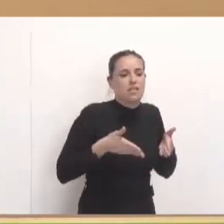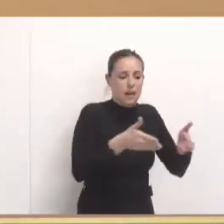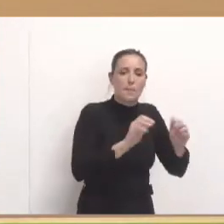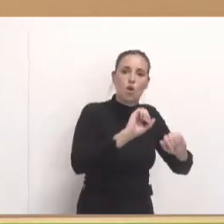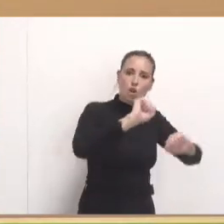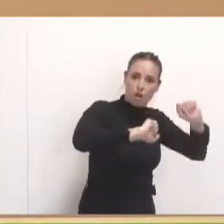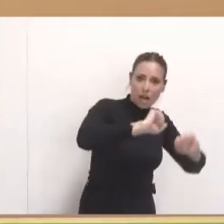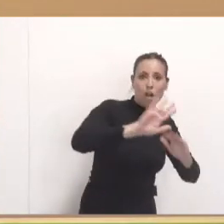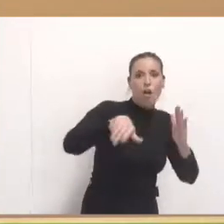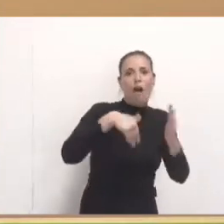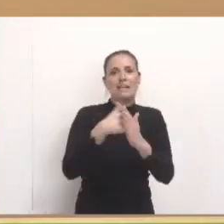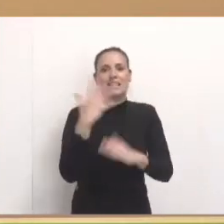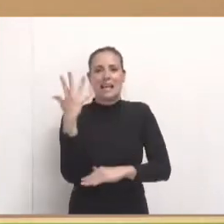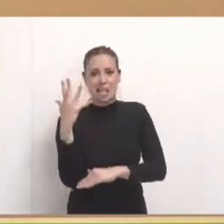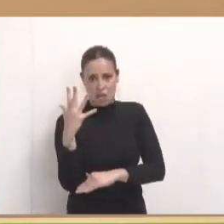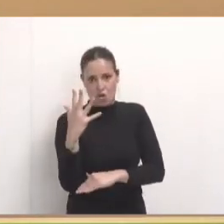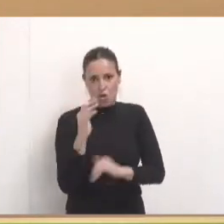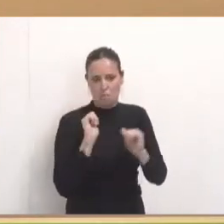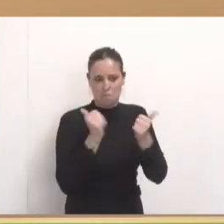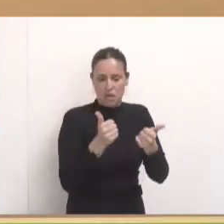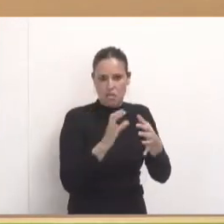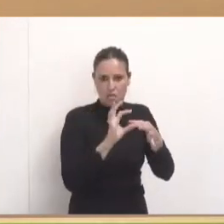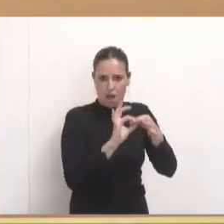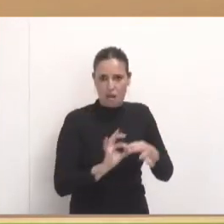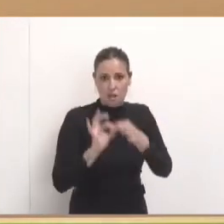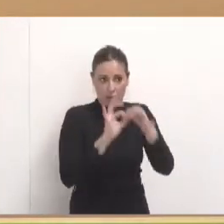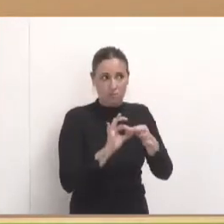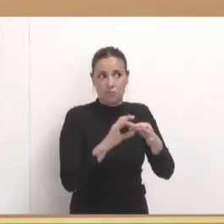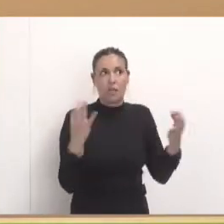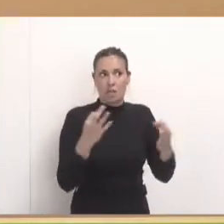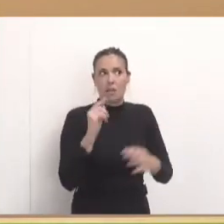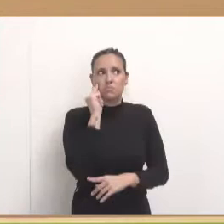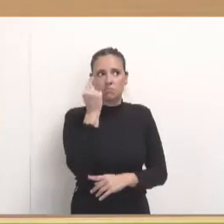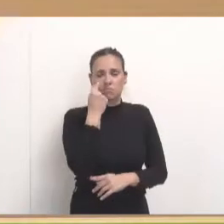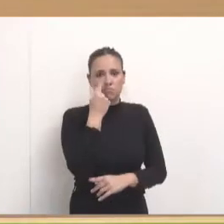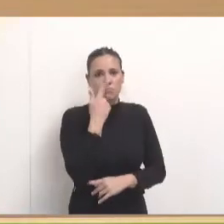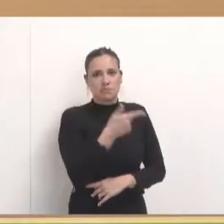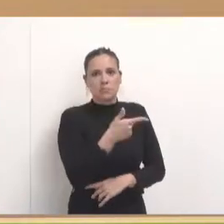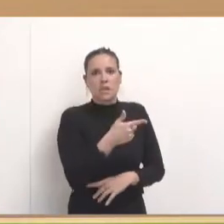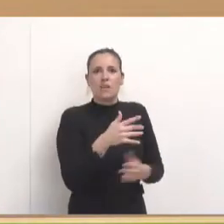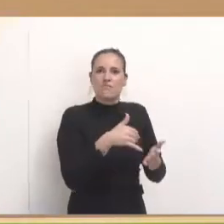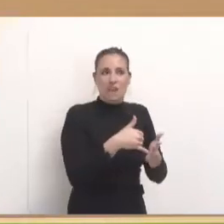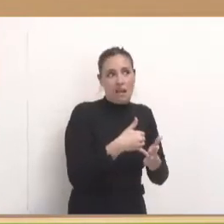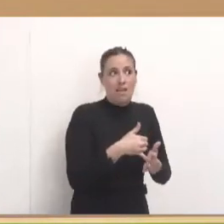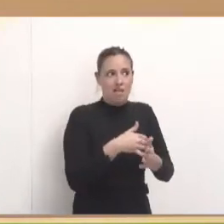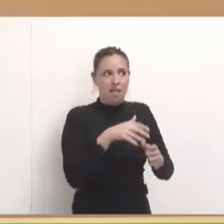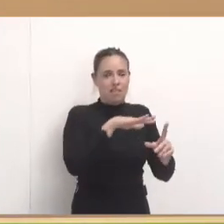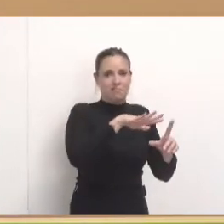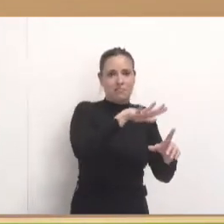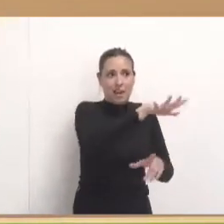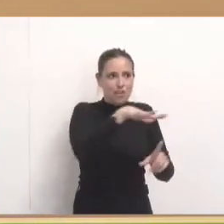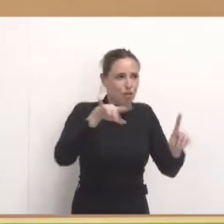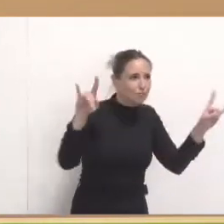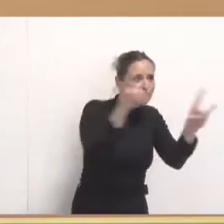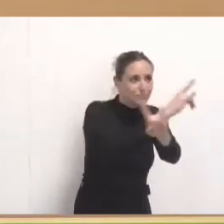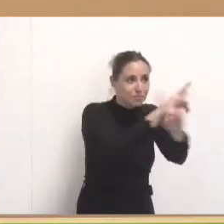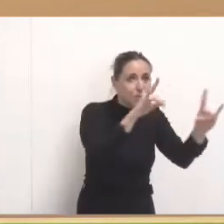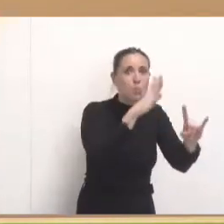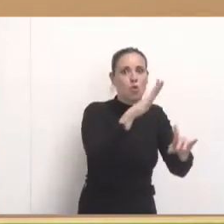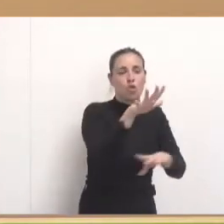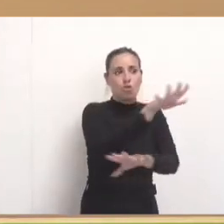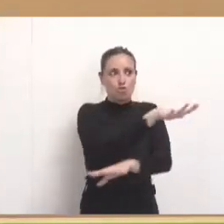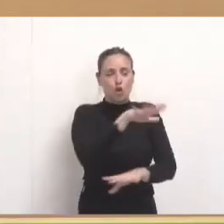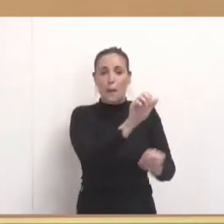Los Realejos e Hico de los Vinos y que en su elaboración se tenga muy presente la extraordinaria calidad ambiental y fragilidad del paisaje que atraviesa, que incluye tres espacios